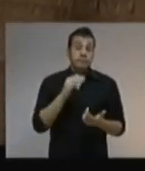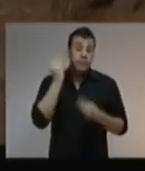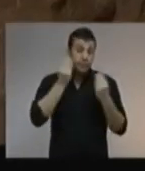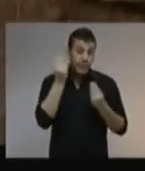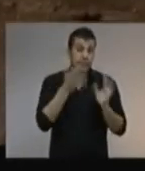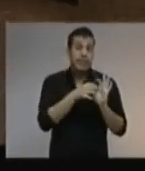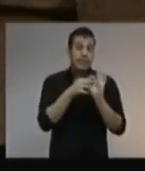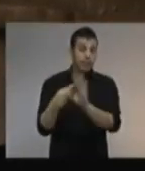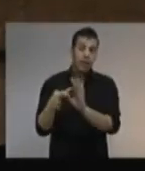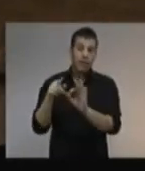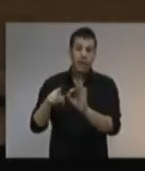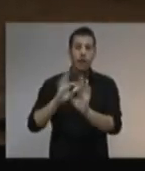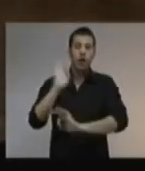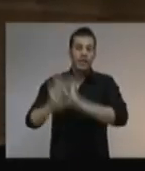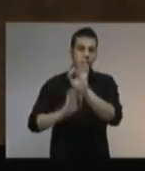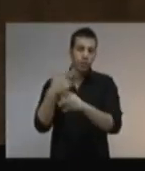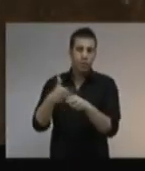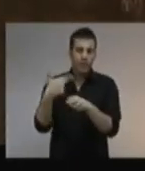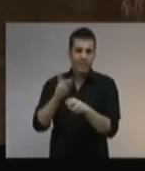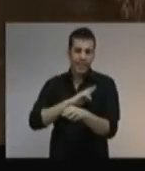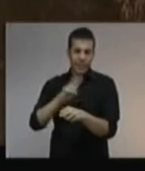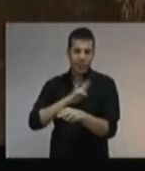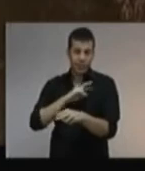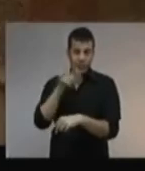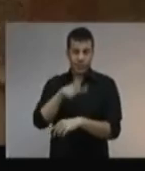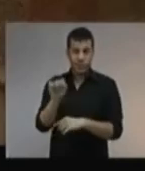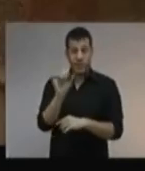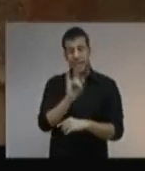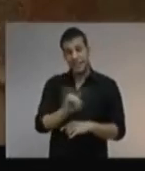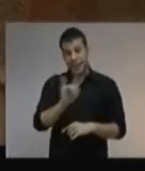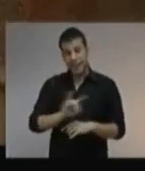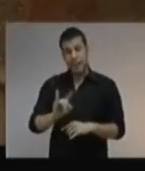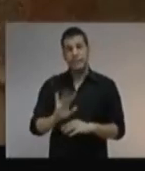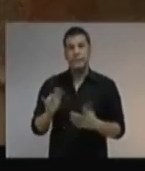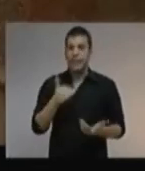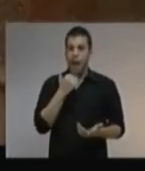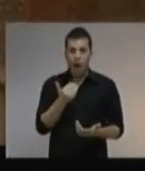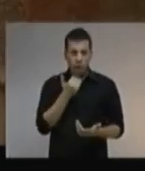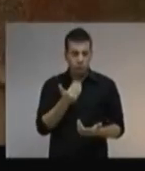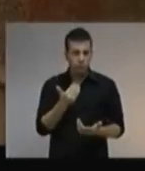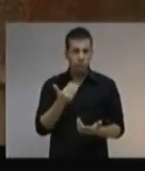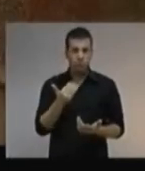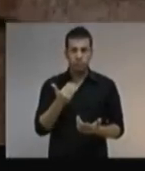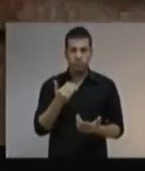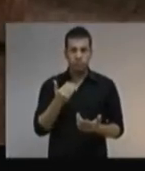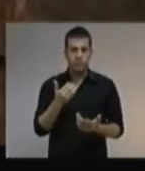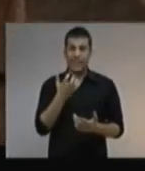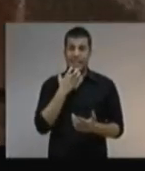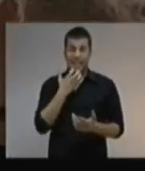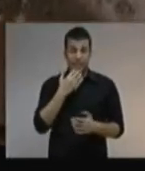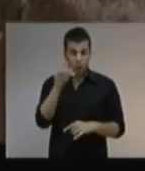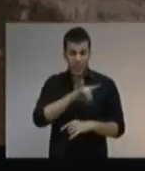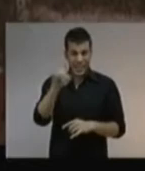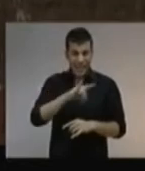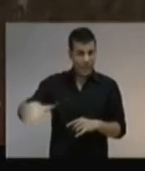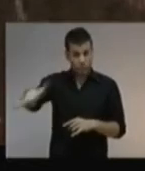organización política y religiosa de los antiguos canarios, y representa un hito. Es el único ejemplo que tenemos en